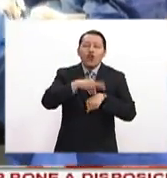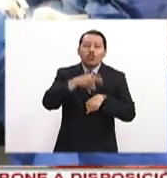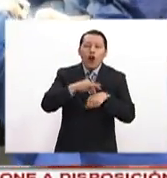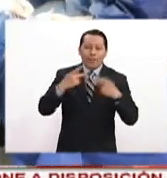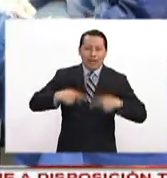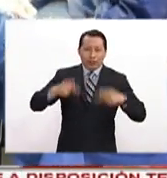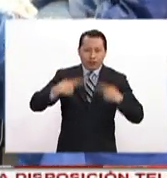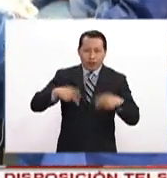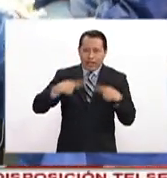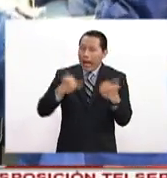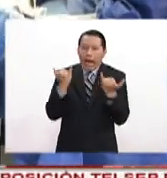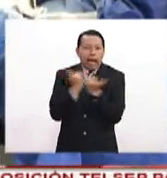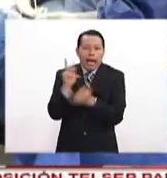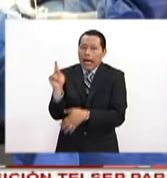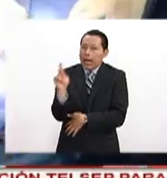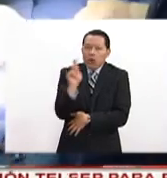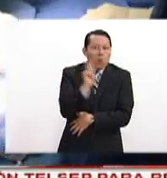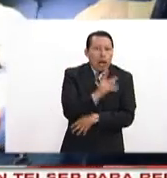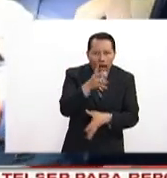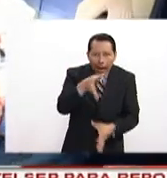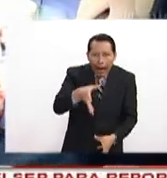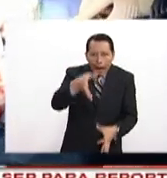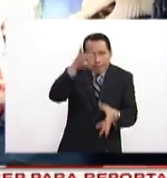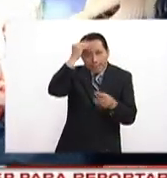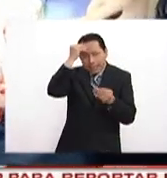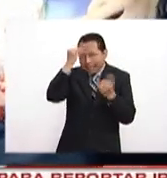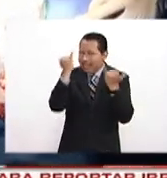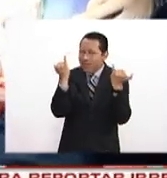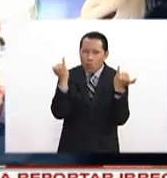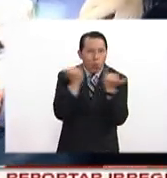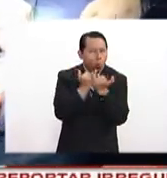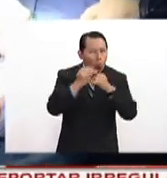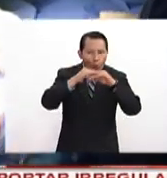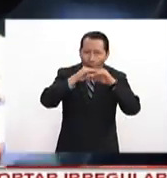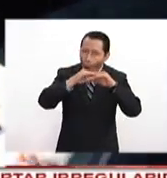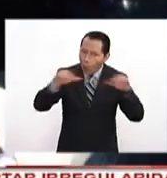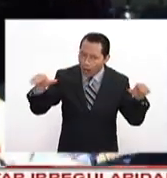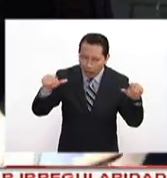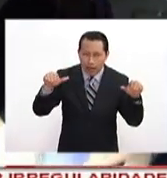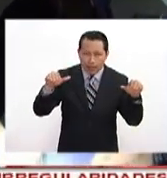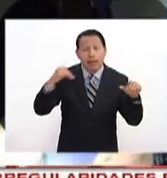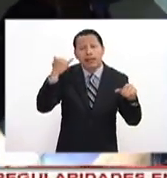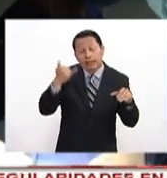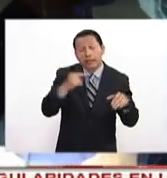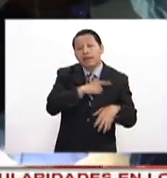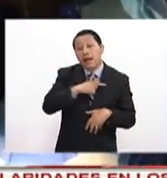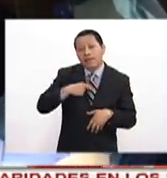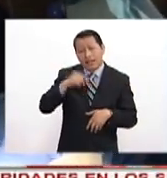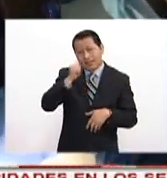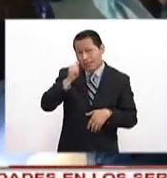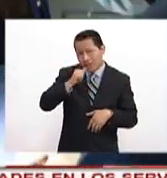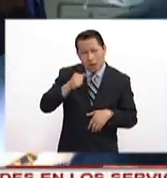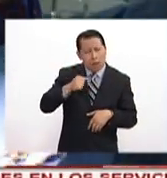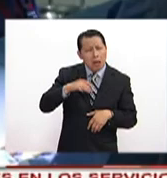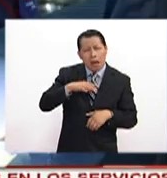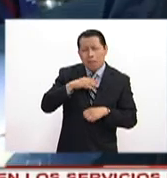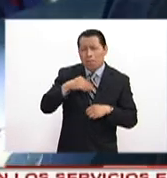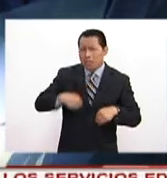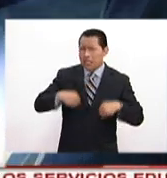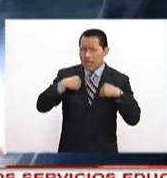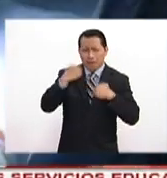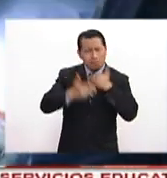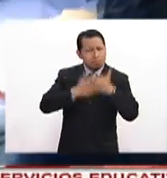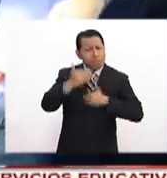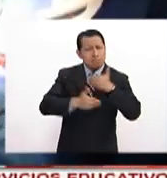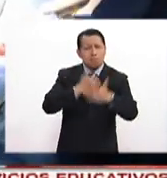aprenderlo en diferentes animales y enfocarlo y dedicarlo durante toda su vida hacia algo que no vas a